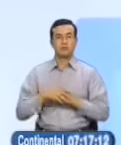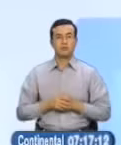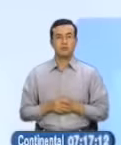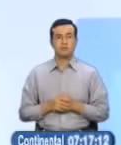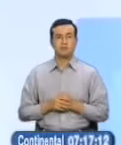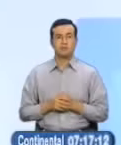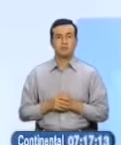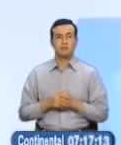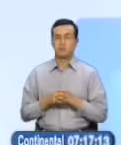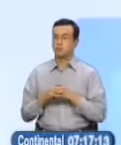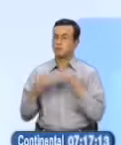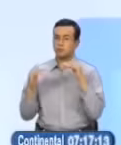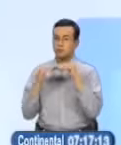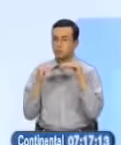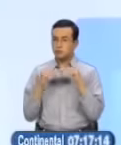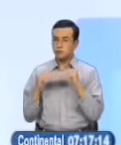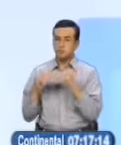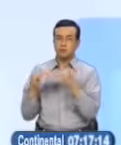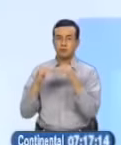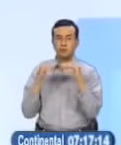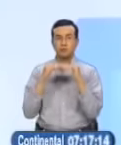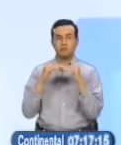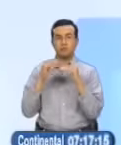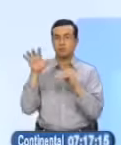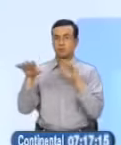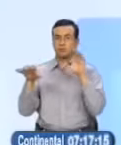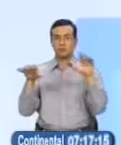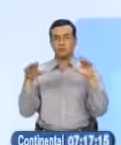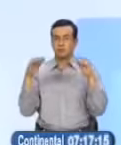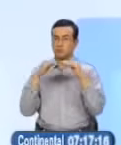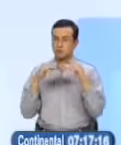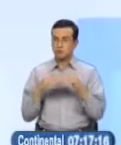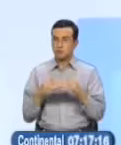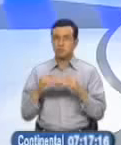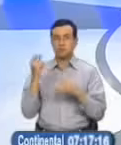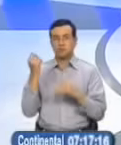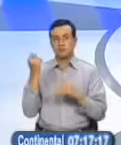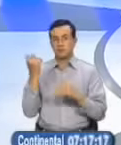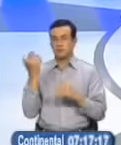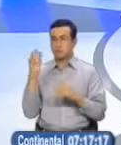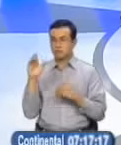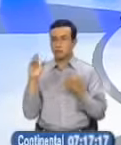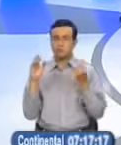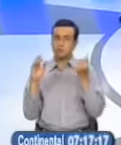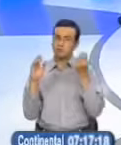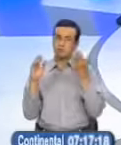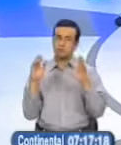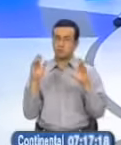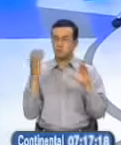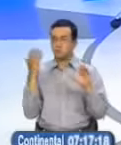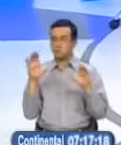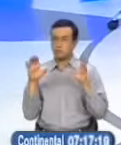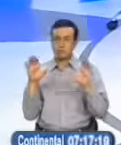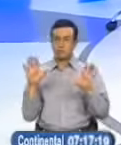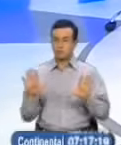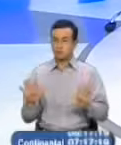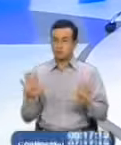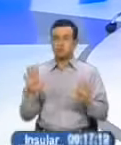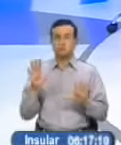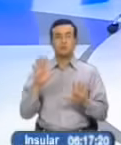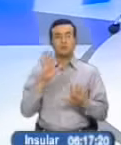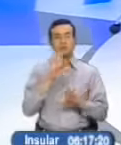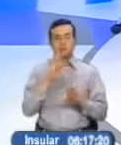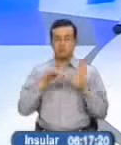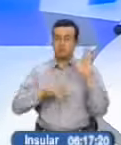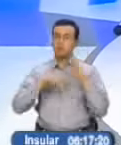una uniformidad para ambas provincias, si bien en los montos podemos conocer que en un